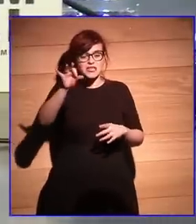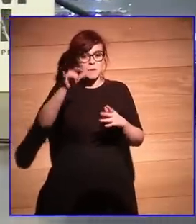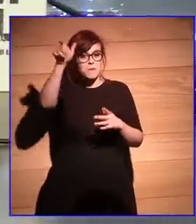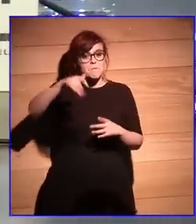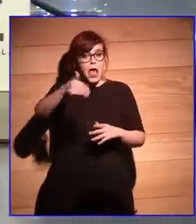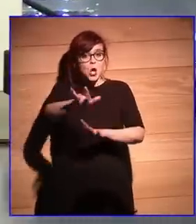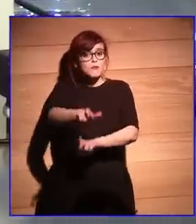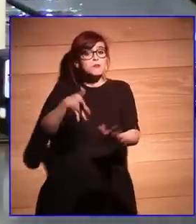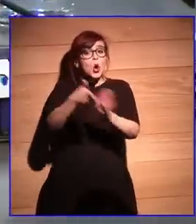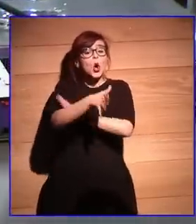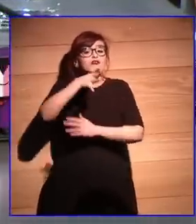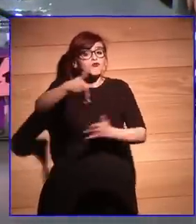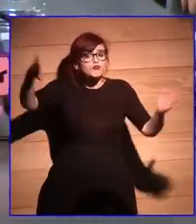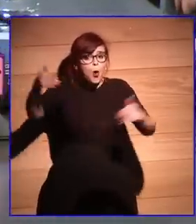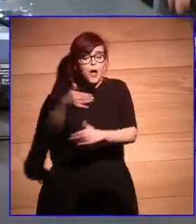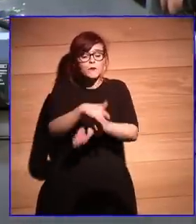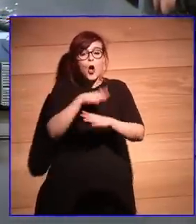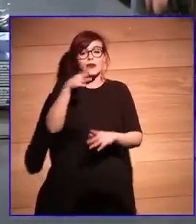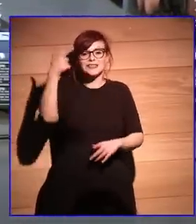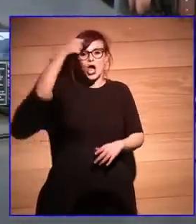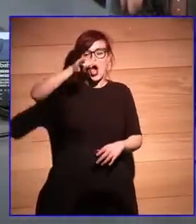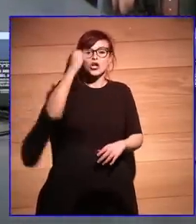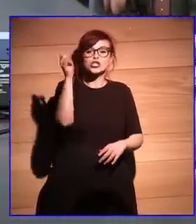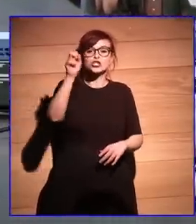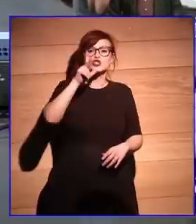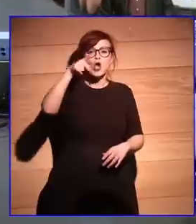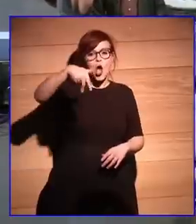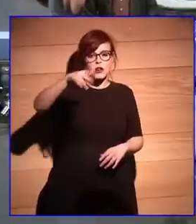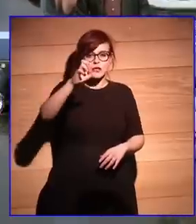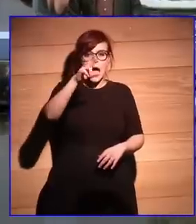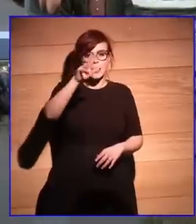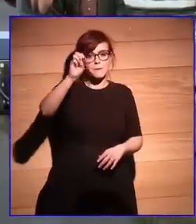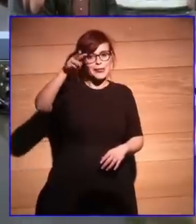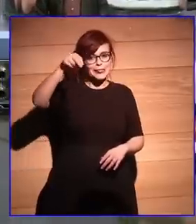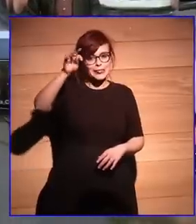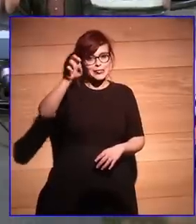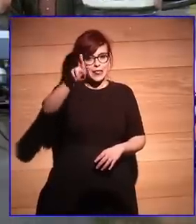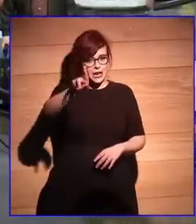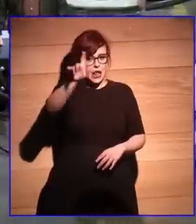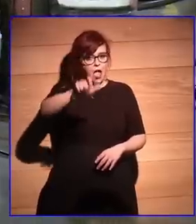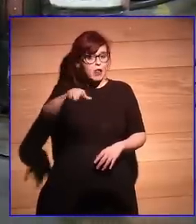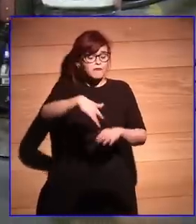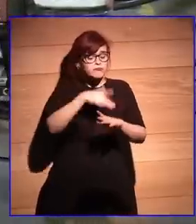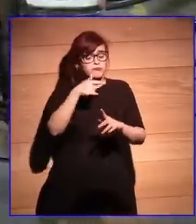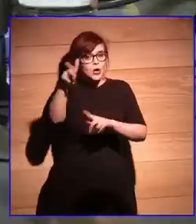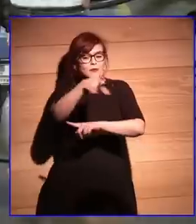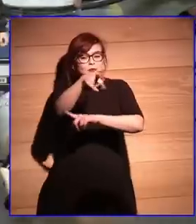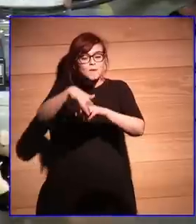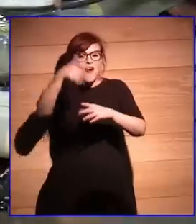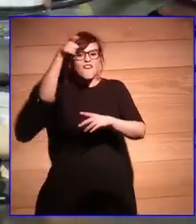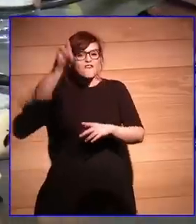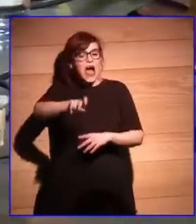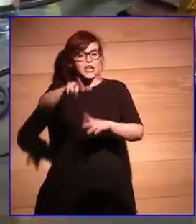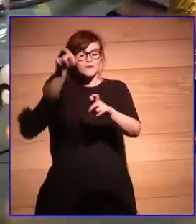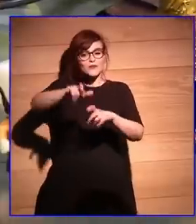esta es la razón precisamente por la que Carpenter decide llevarlo adelante, porque considera que esa enorme